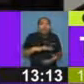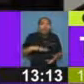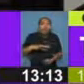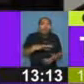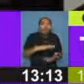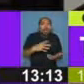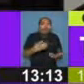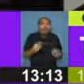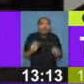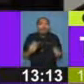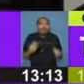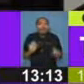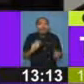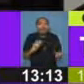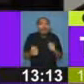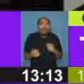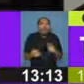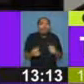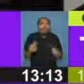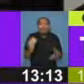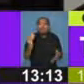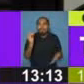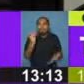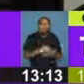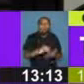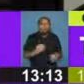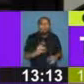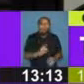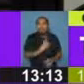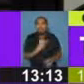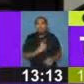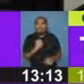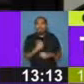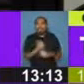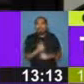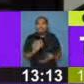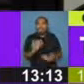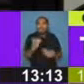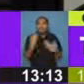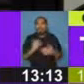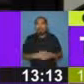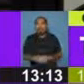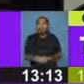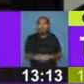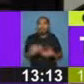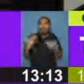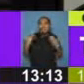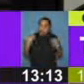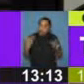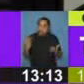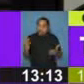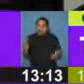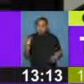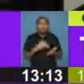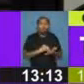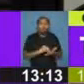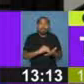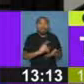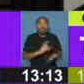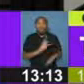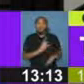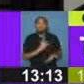Universidad del trabajo podemos no que tengamos sedes acá podría funcionar algo